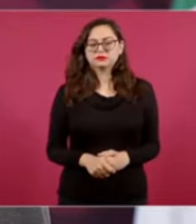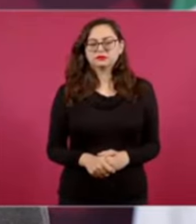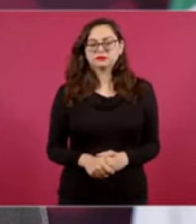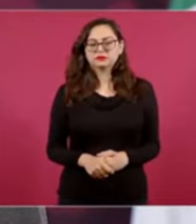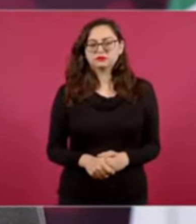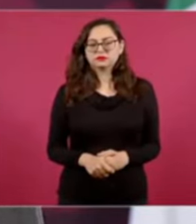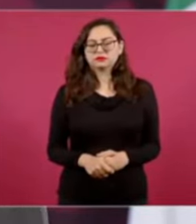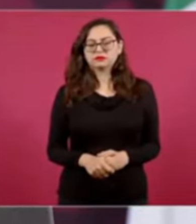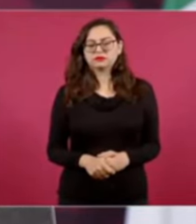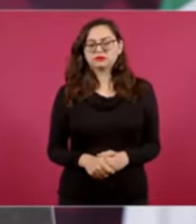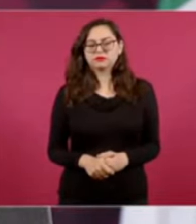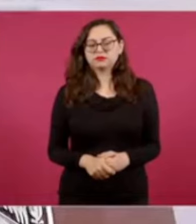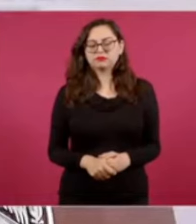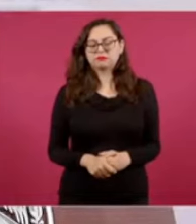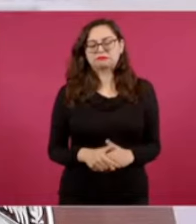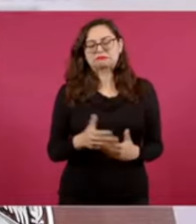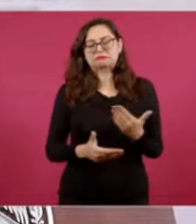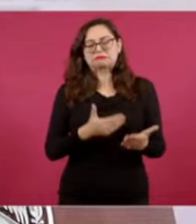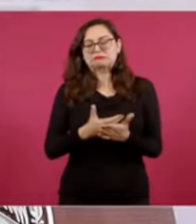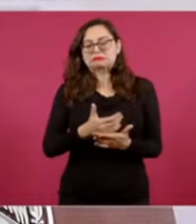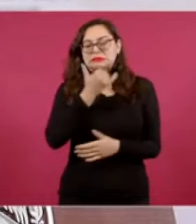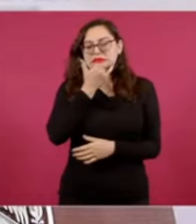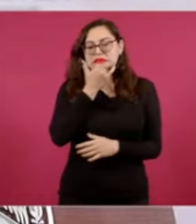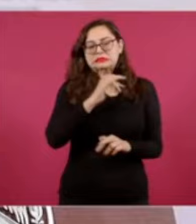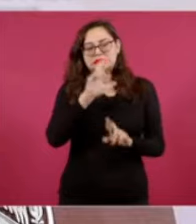y de la. Con todo respeto.